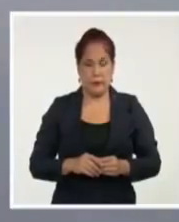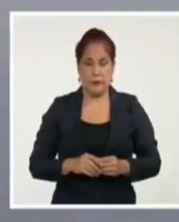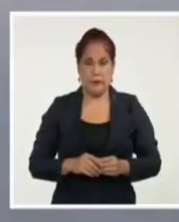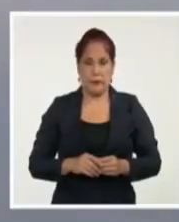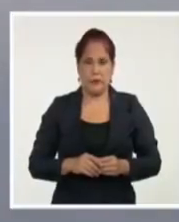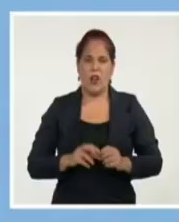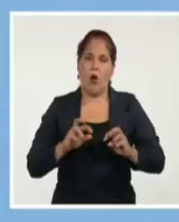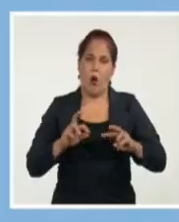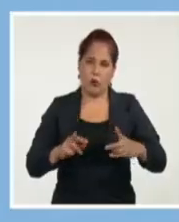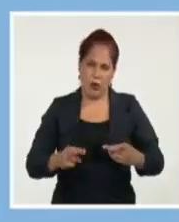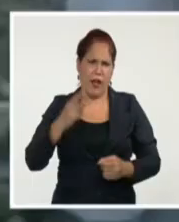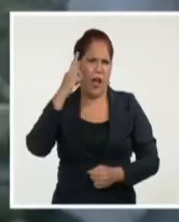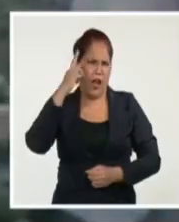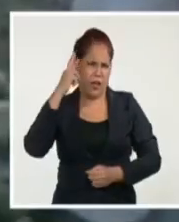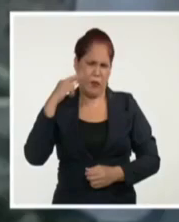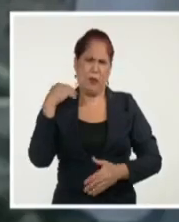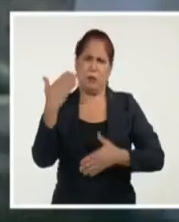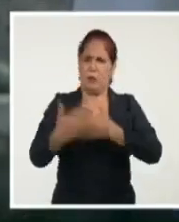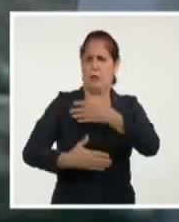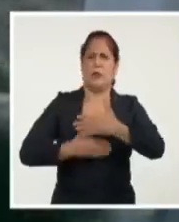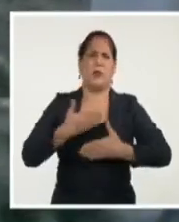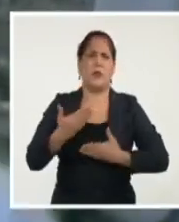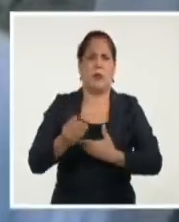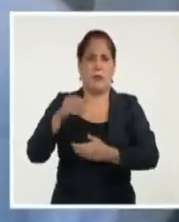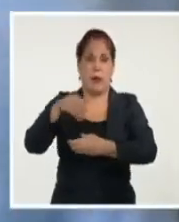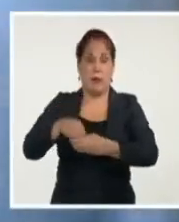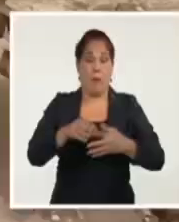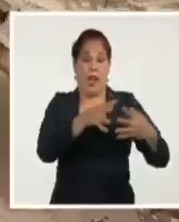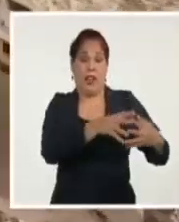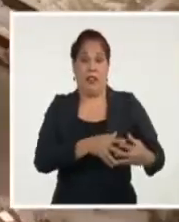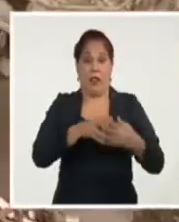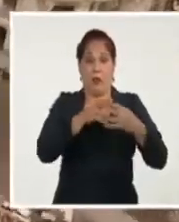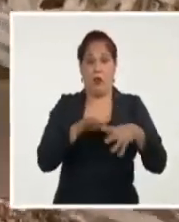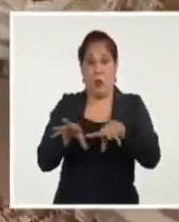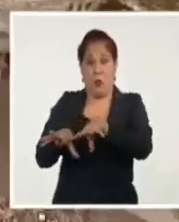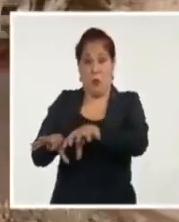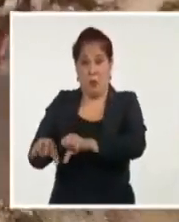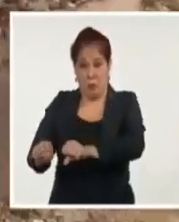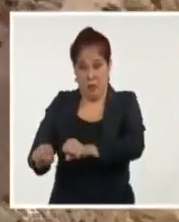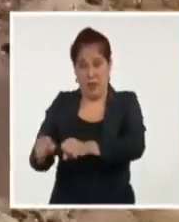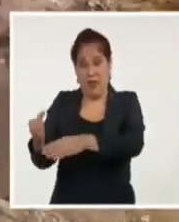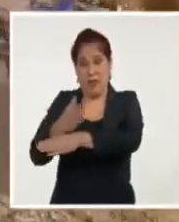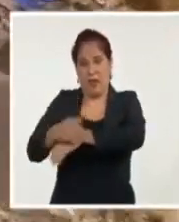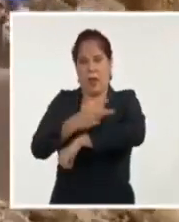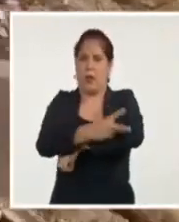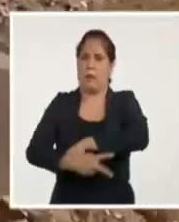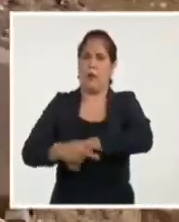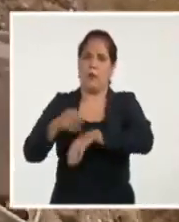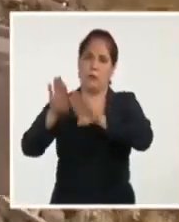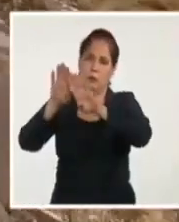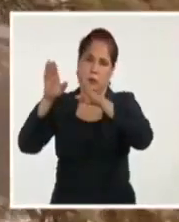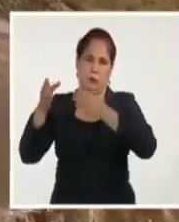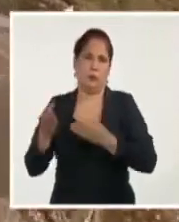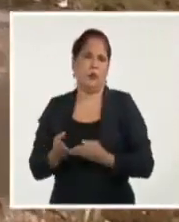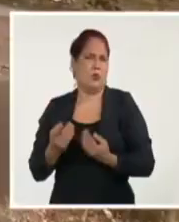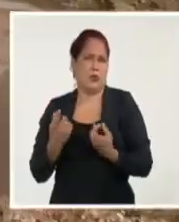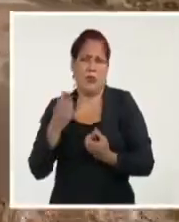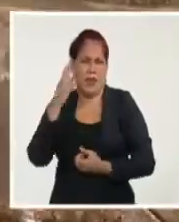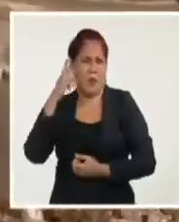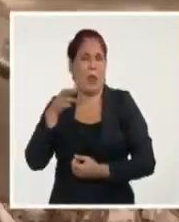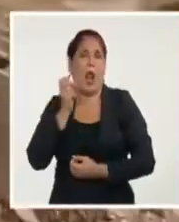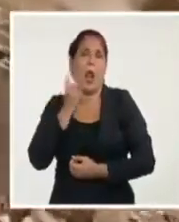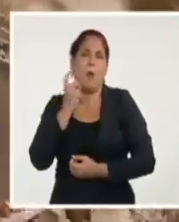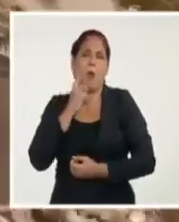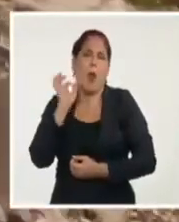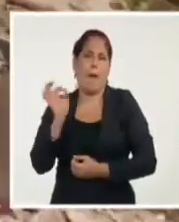falta recordar el destrozo que han provocado las intervenciones militares estadounidenses en el mundo. No hace falta hablar de las